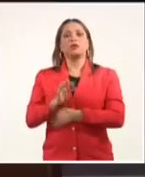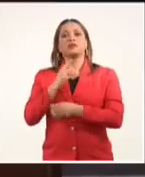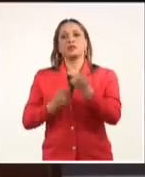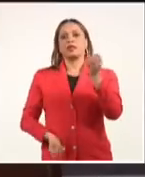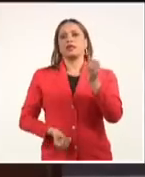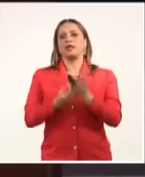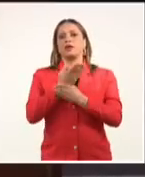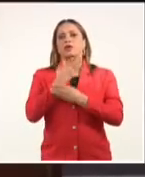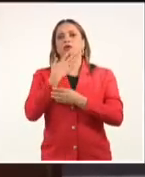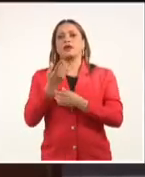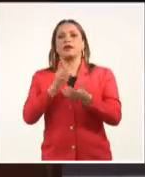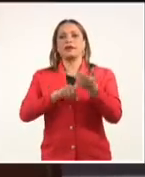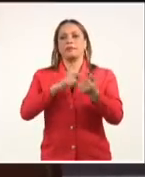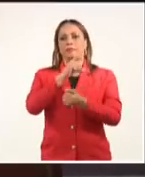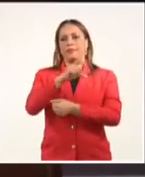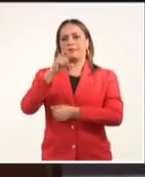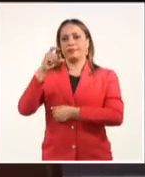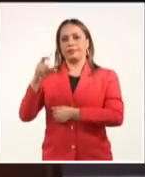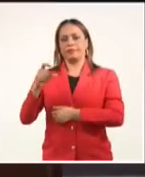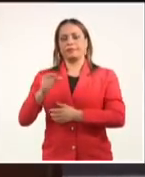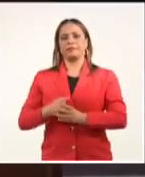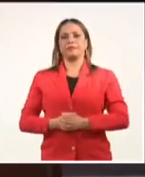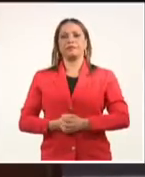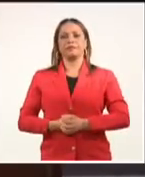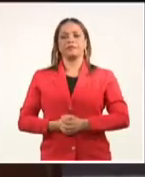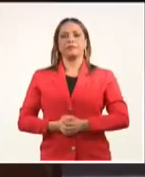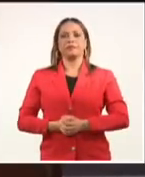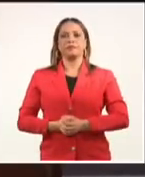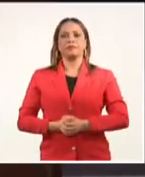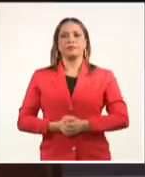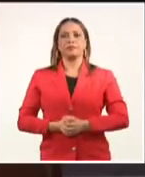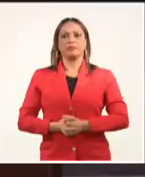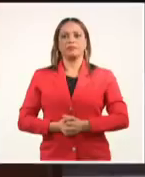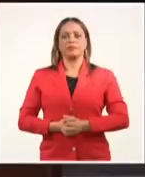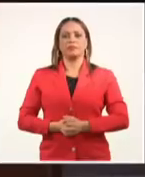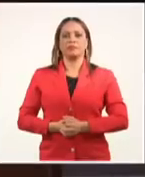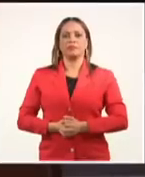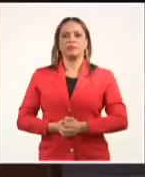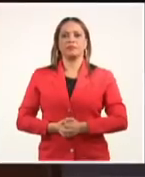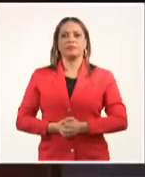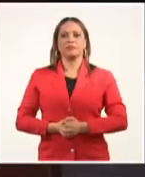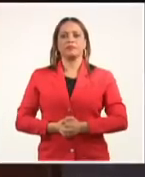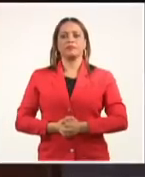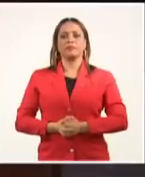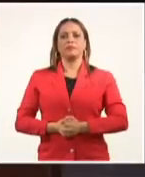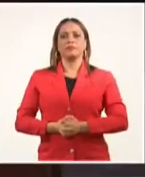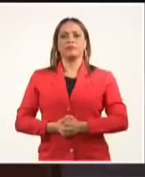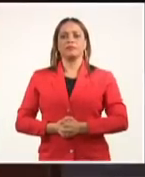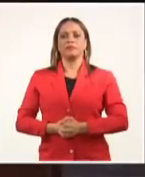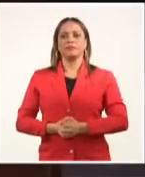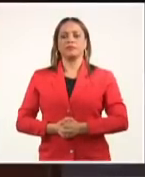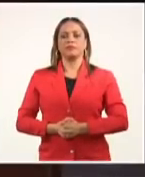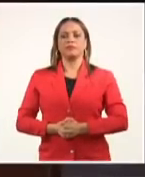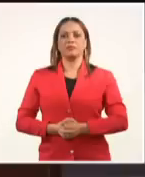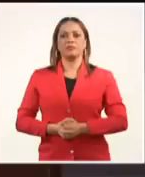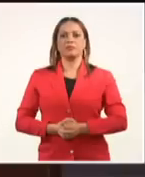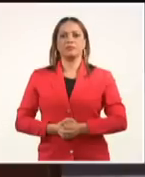nuestro partido, ajeno al autoritarismo y las imposiciones,